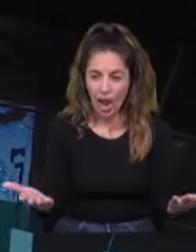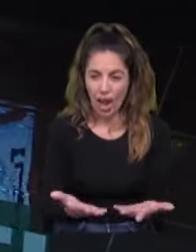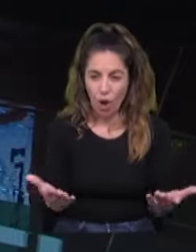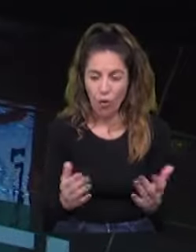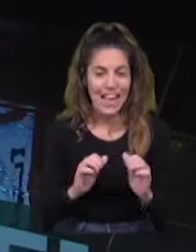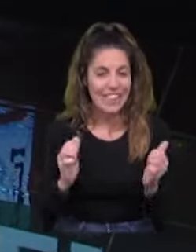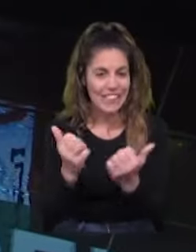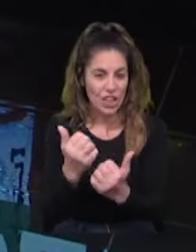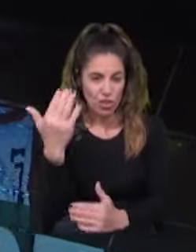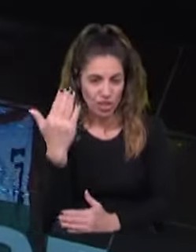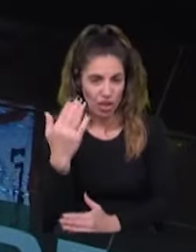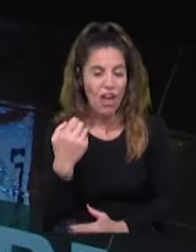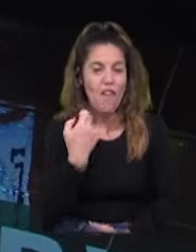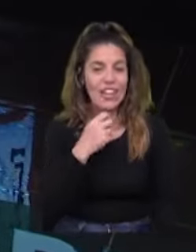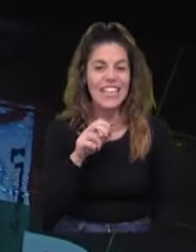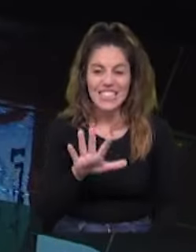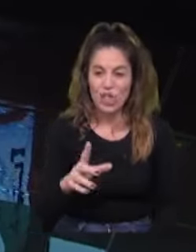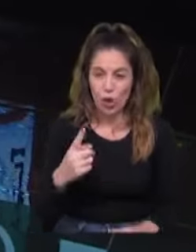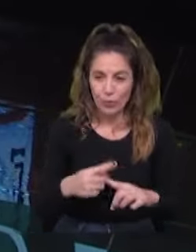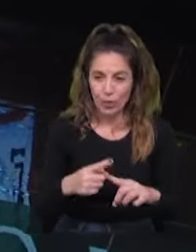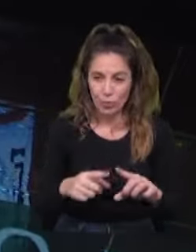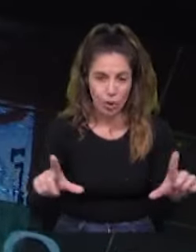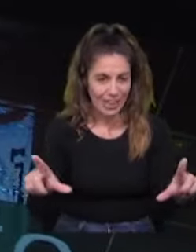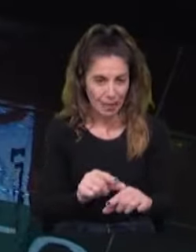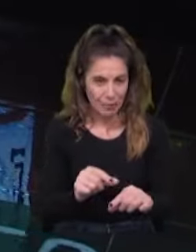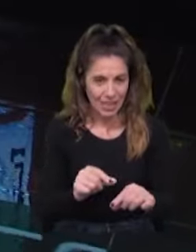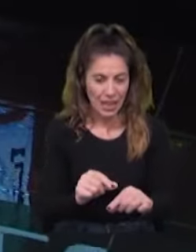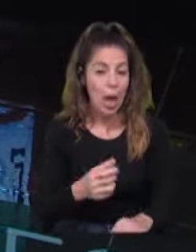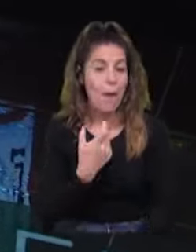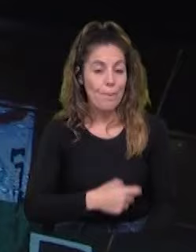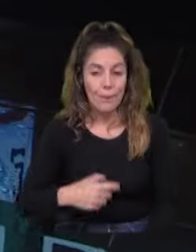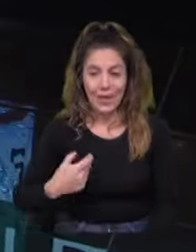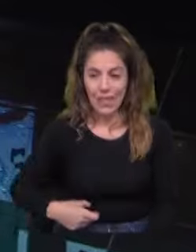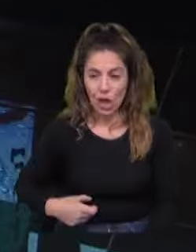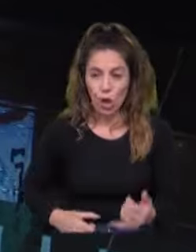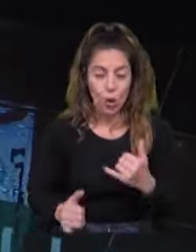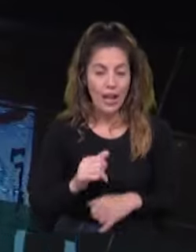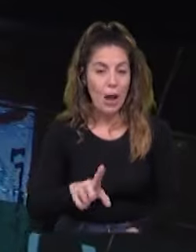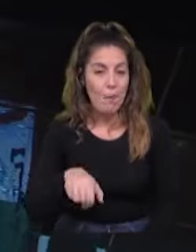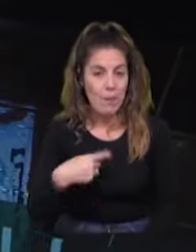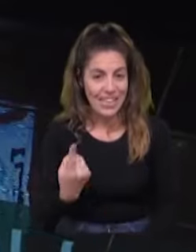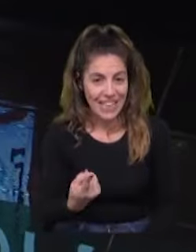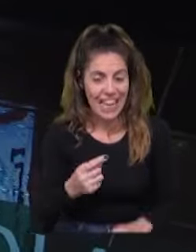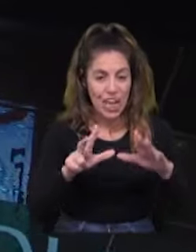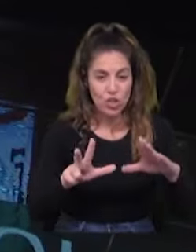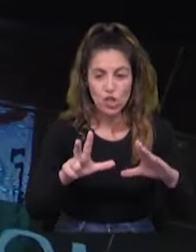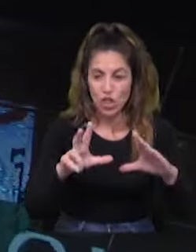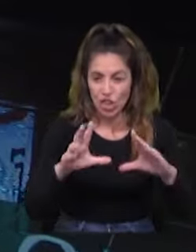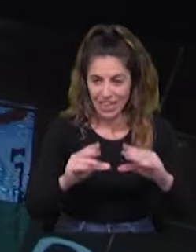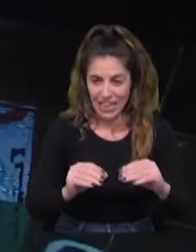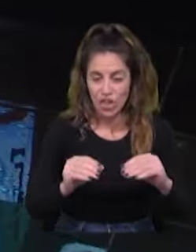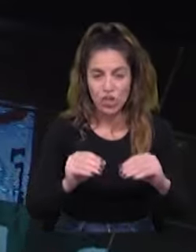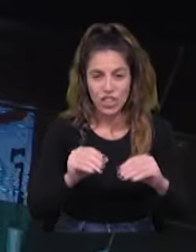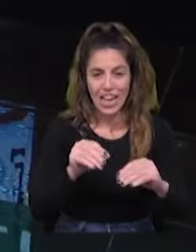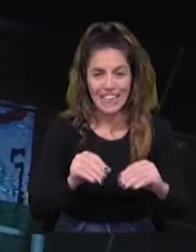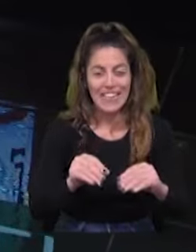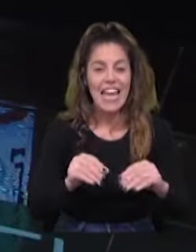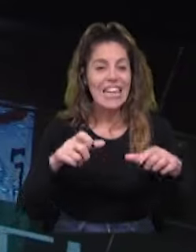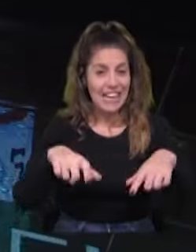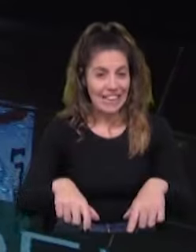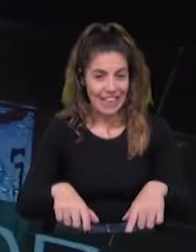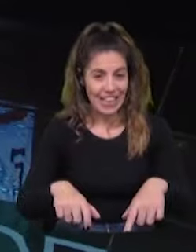estadio Centenario Faltan 5 minutos para terminar el encuentro peñarol juega mañana eh mañana a partir de las 20 horas en el campeón del siglo recibe a